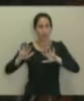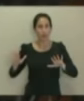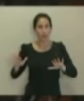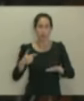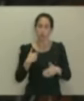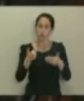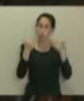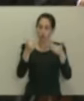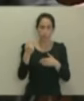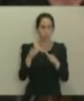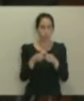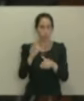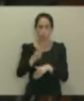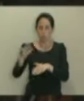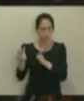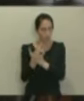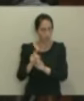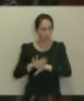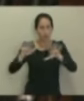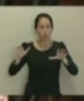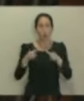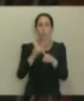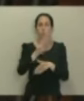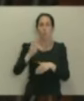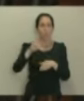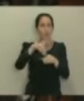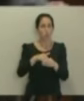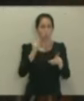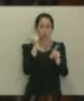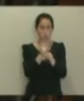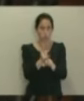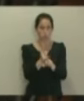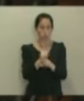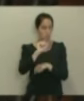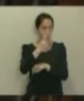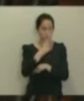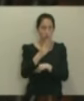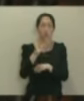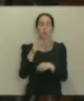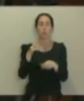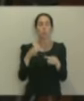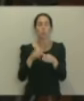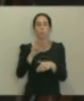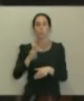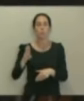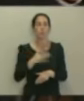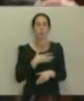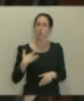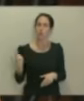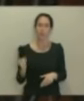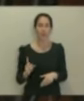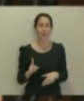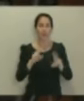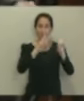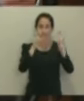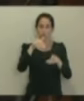que agradecer la claridad del Partido Popular. El Partido Popular votó en contra en la toma en consideración. El Partido Popular no quería que se reformase la ley de